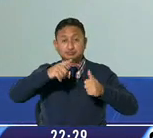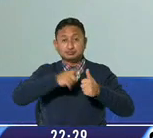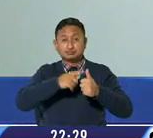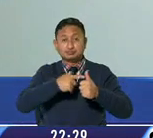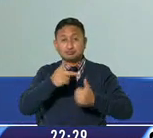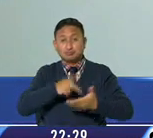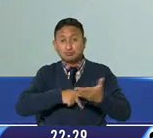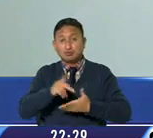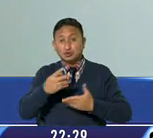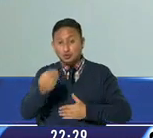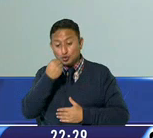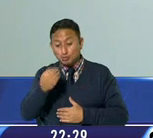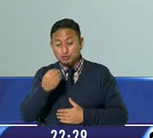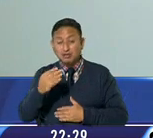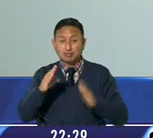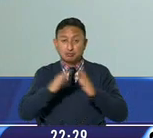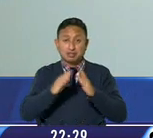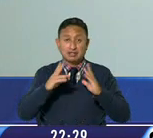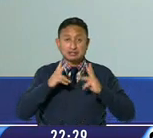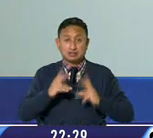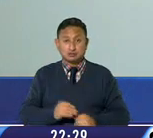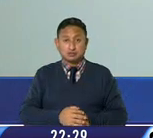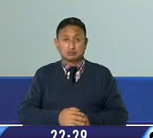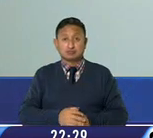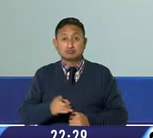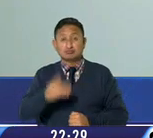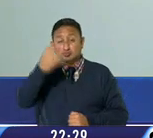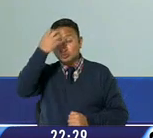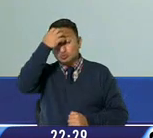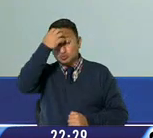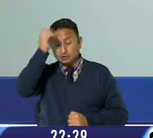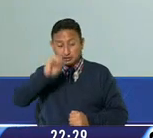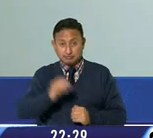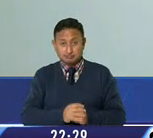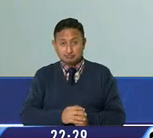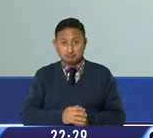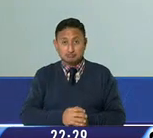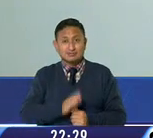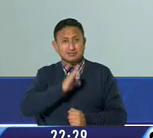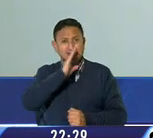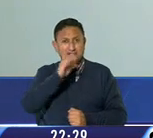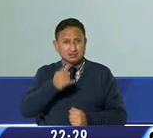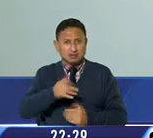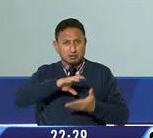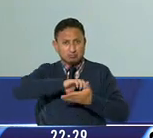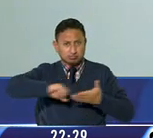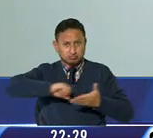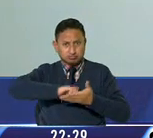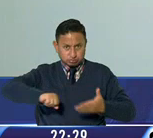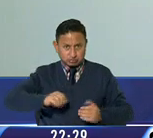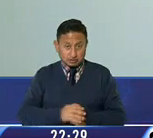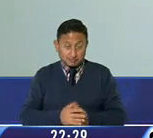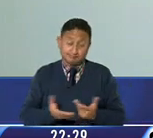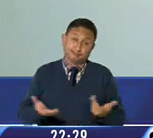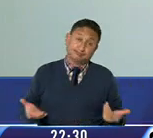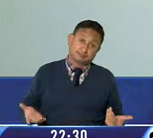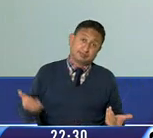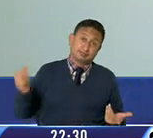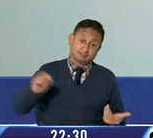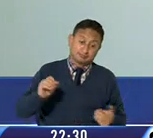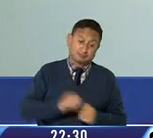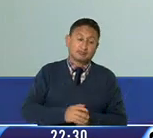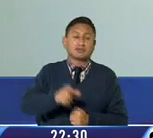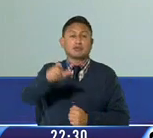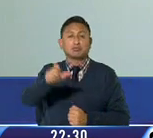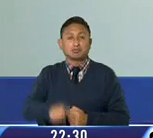alimentación, en vivienda, en salud, en educación, como siempre lo ha tenido. Entonces, claro, quienes manejan esto